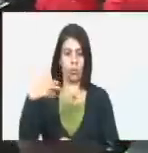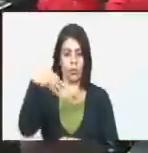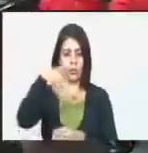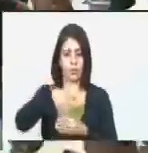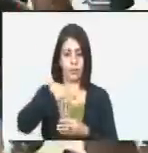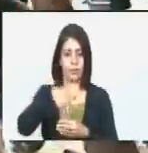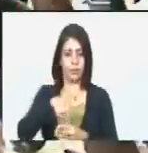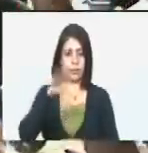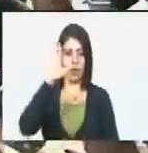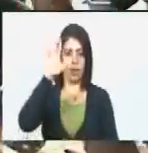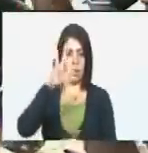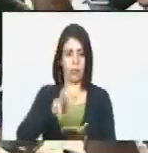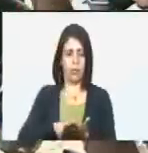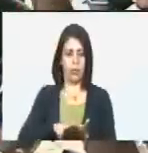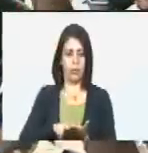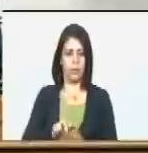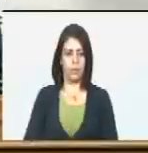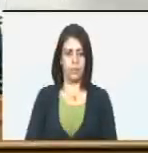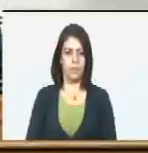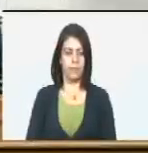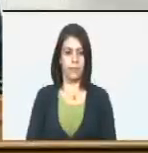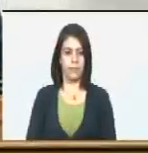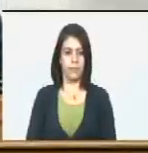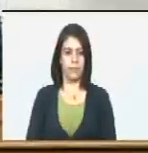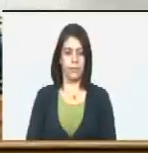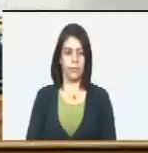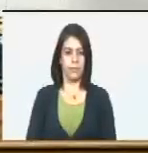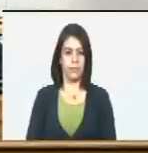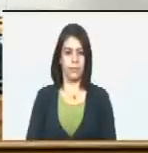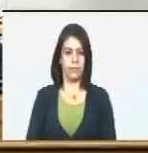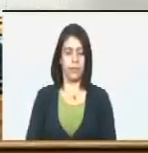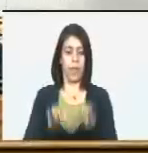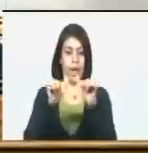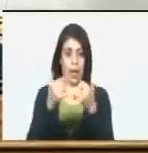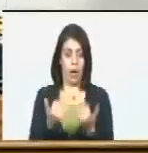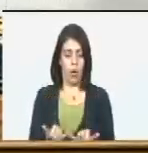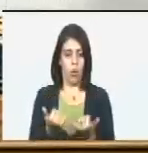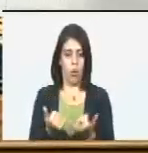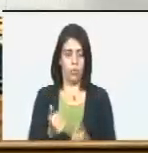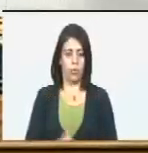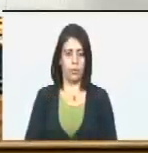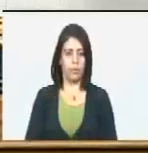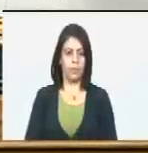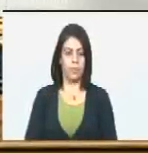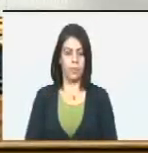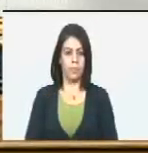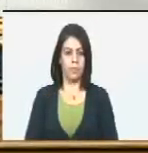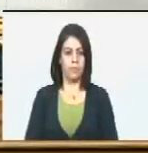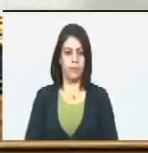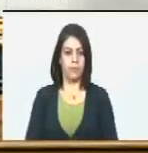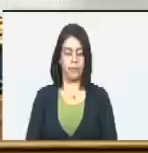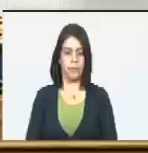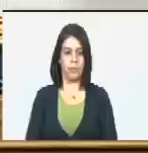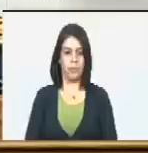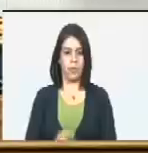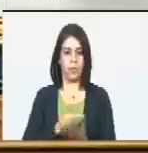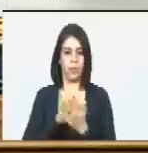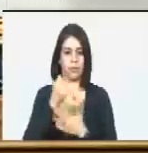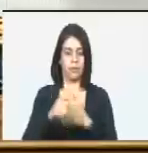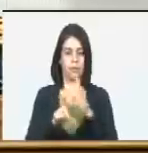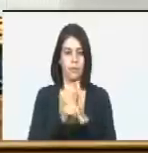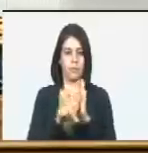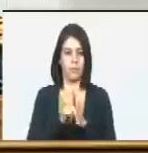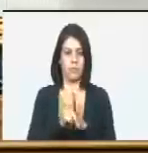aprobado. Paso a considerar, a someter a consideración el proyecto leído correspondiente a la